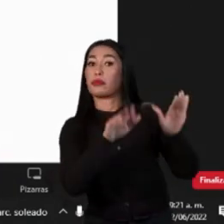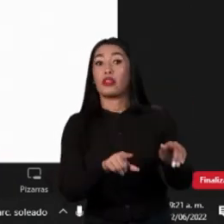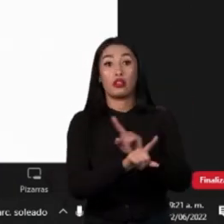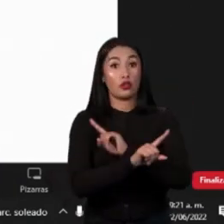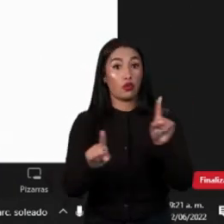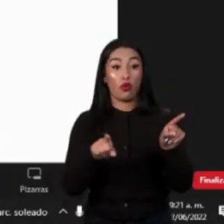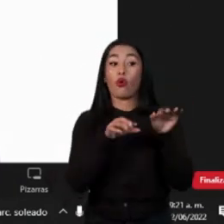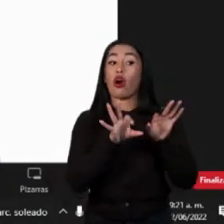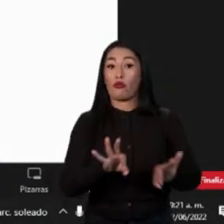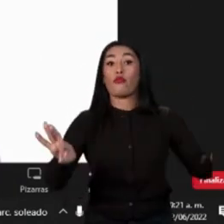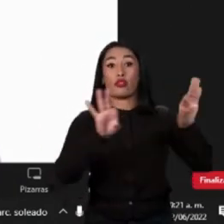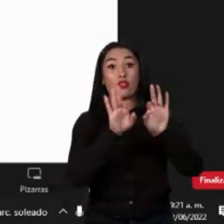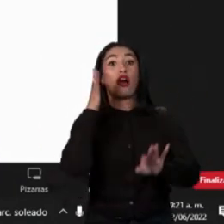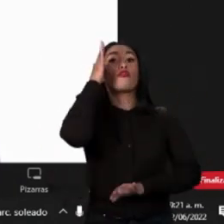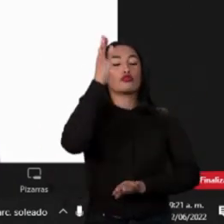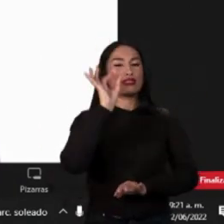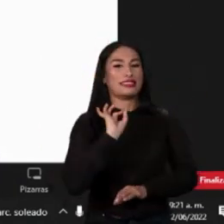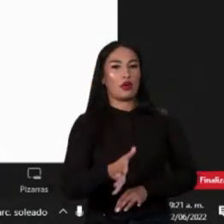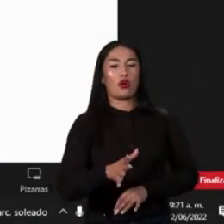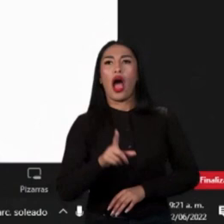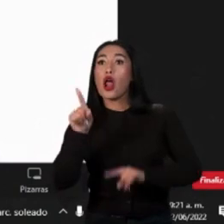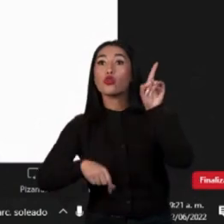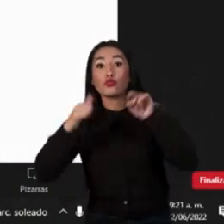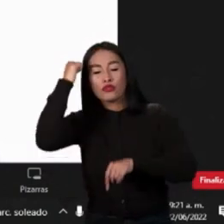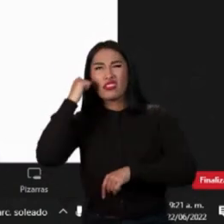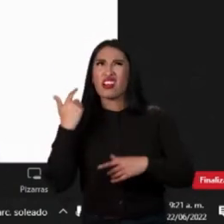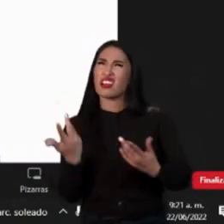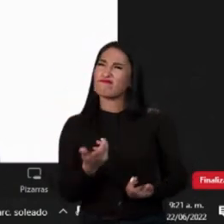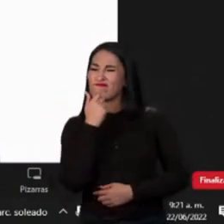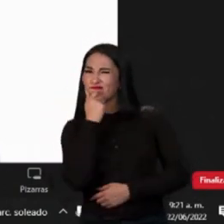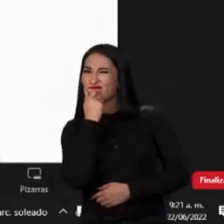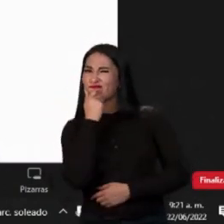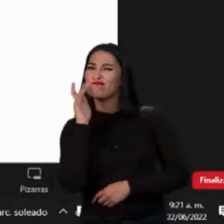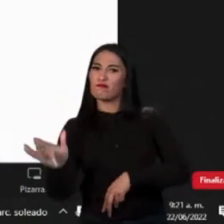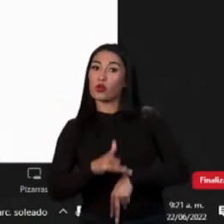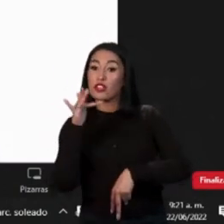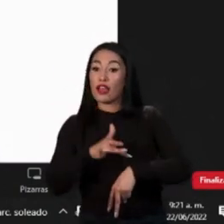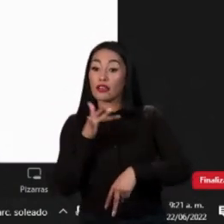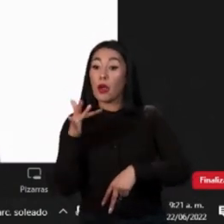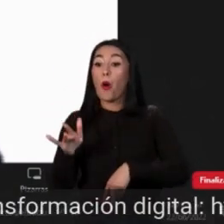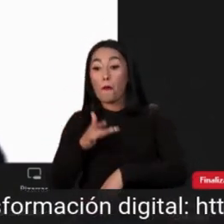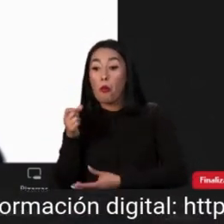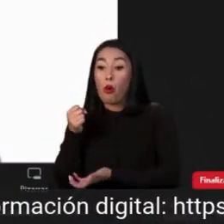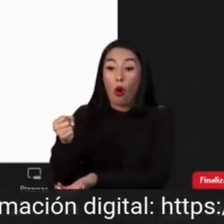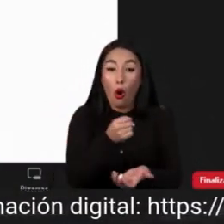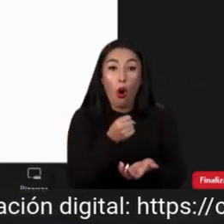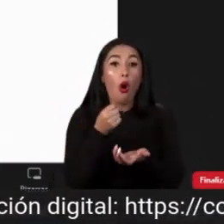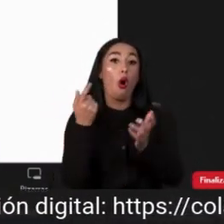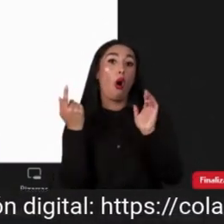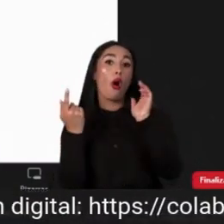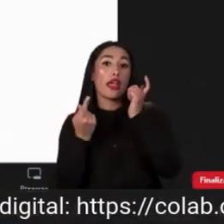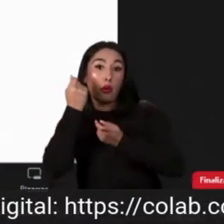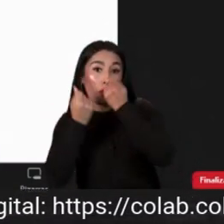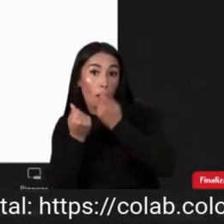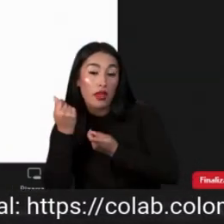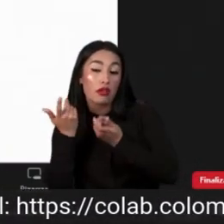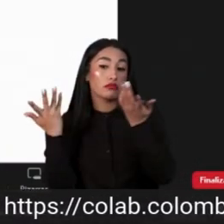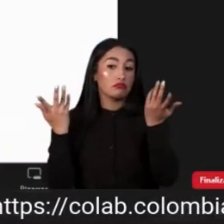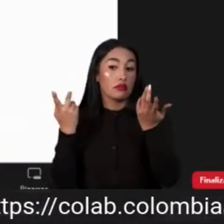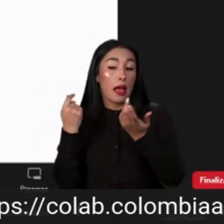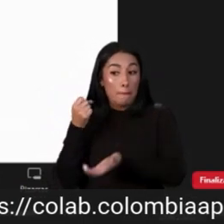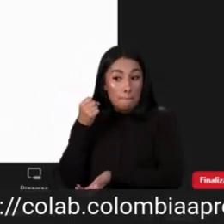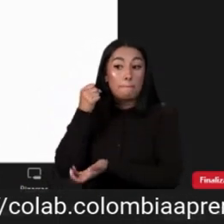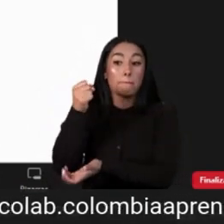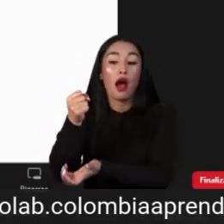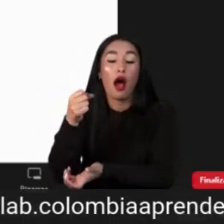profesores y profesoras que estaban interesados para hacer esto a través de esos incentivos, pueden ser económicos, pero también pueden ser